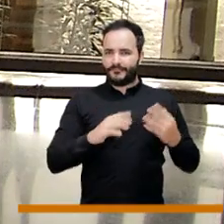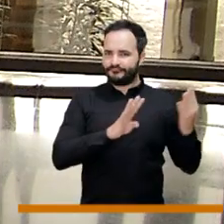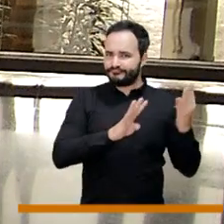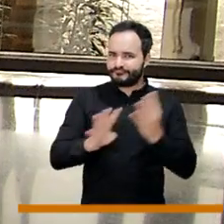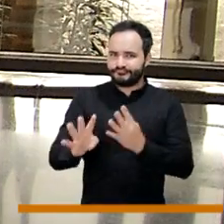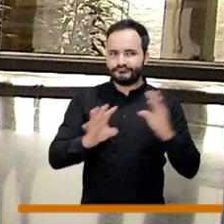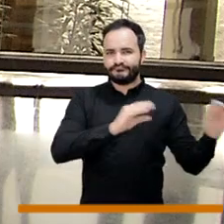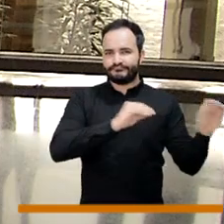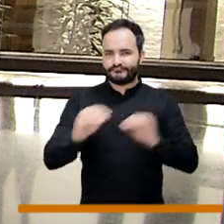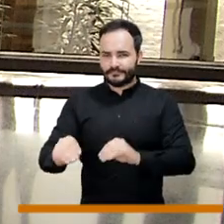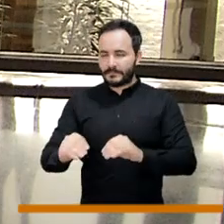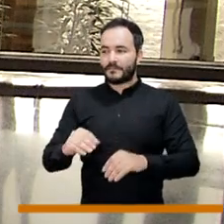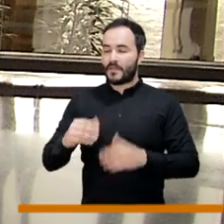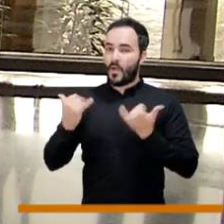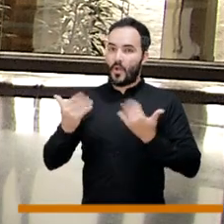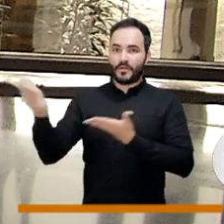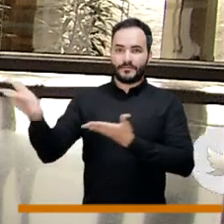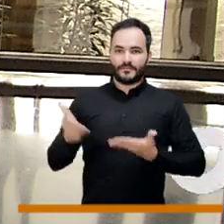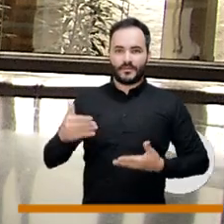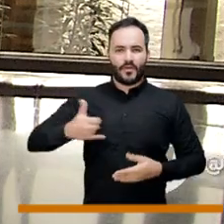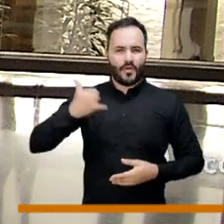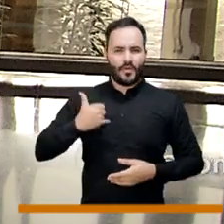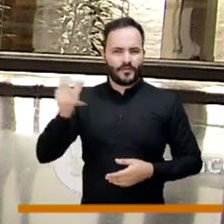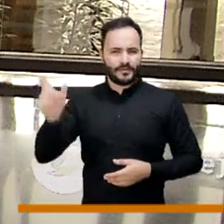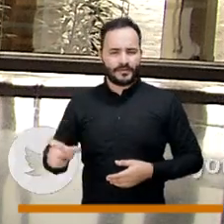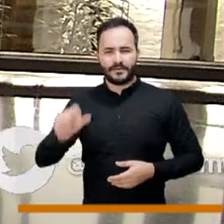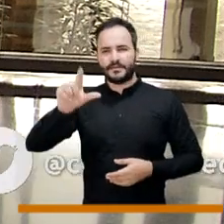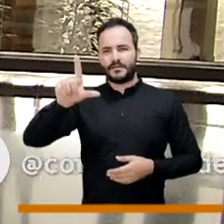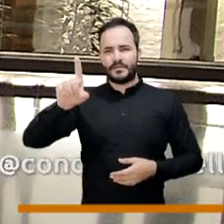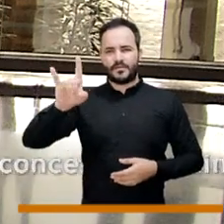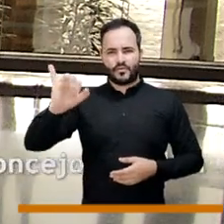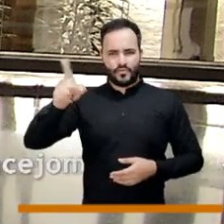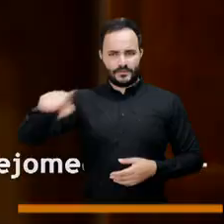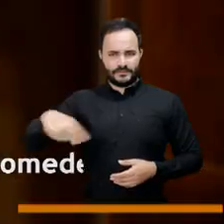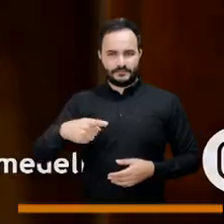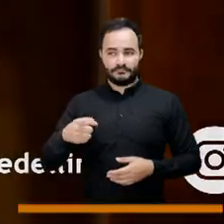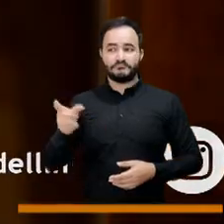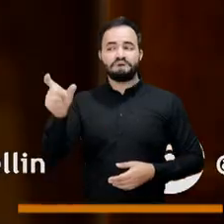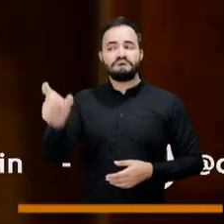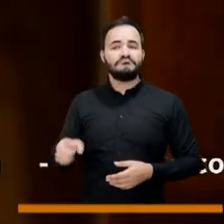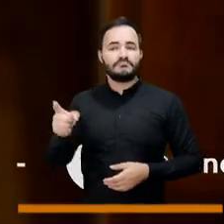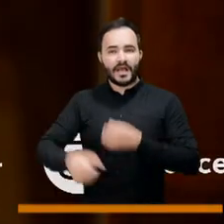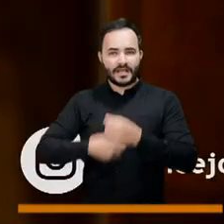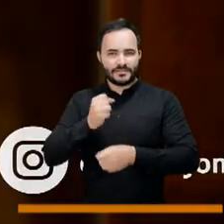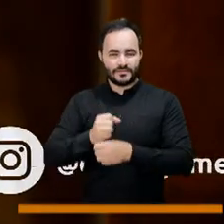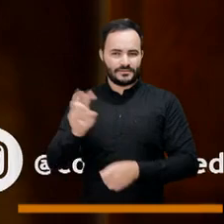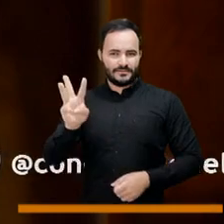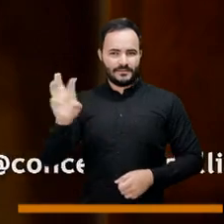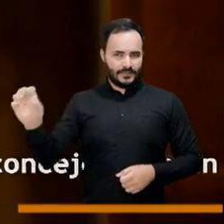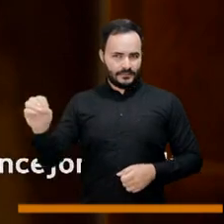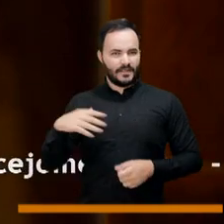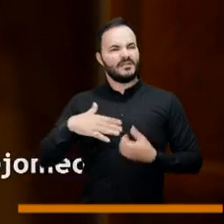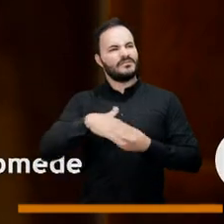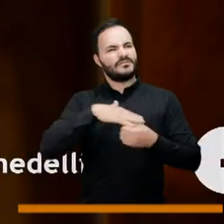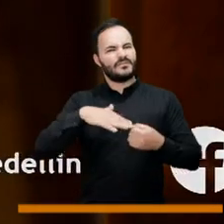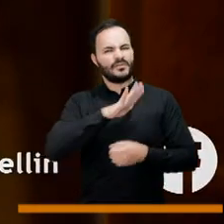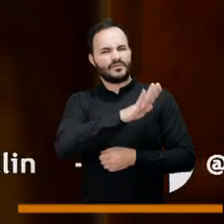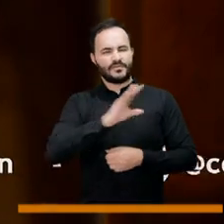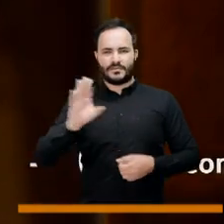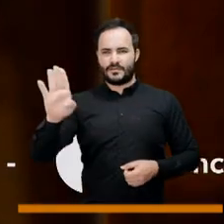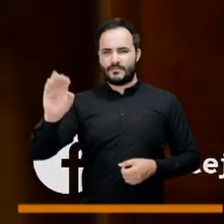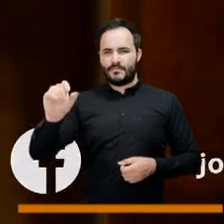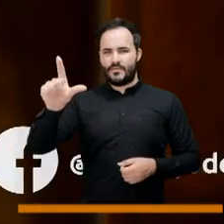de un joven, de Luis Reyes Valerio, un joven de 30 años del estado Bolívar